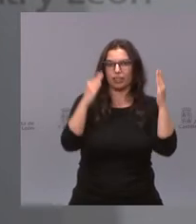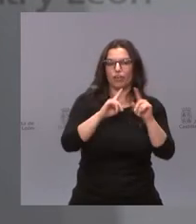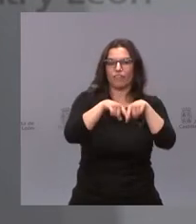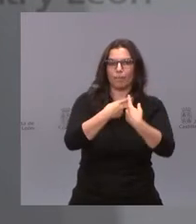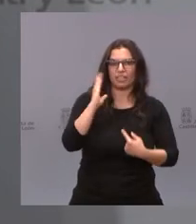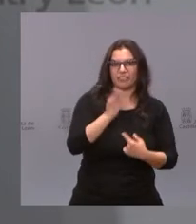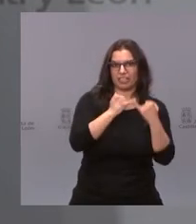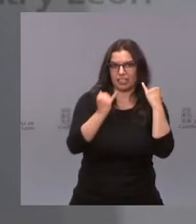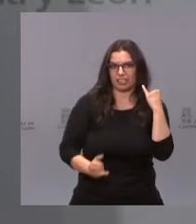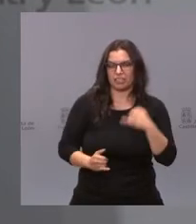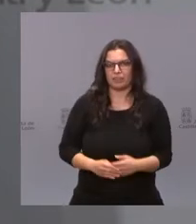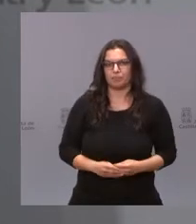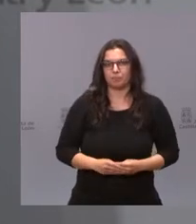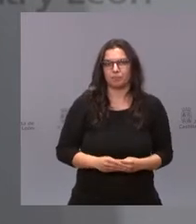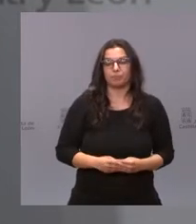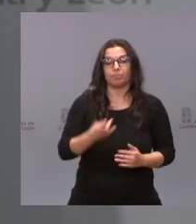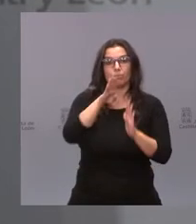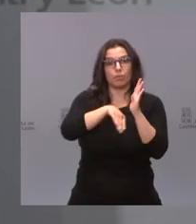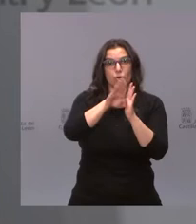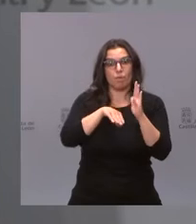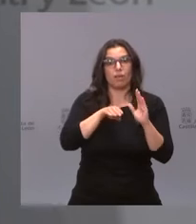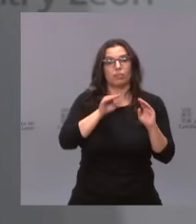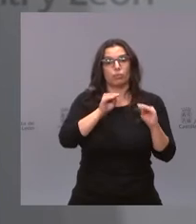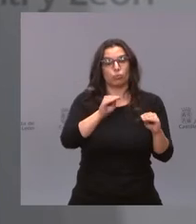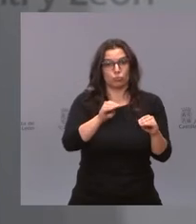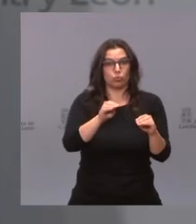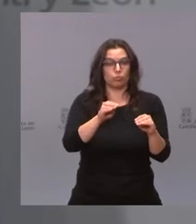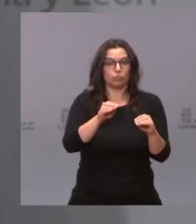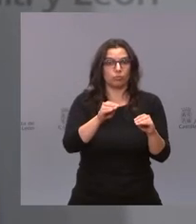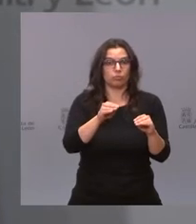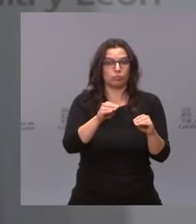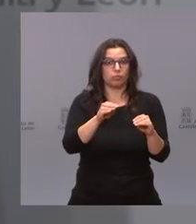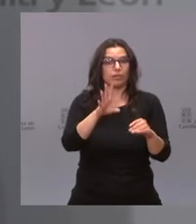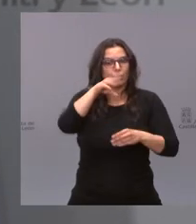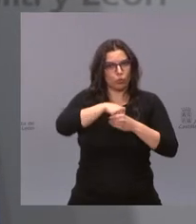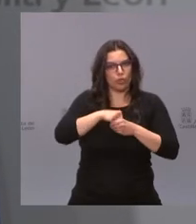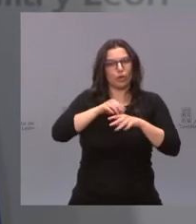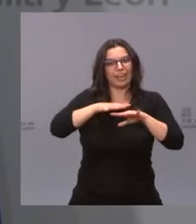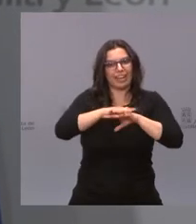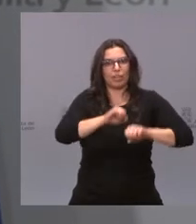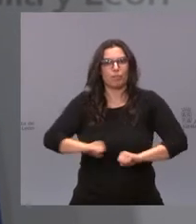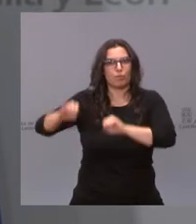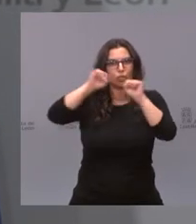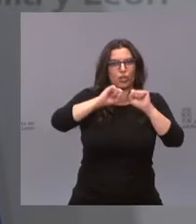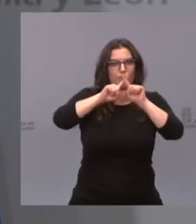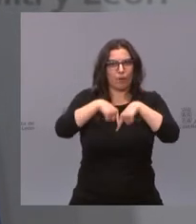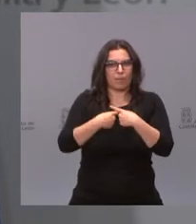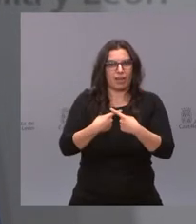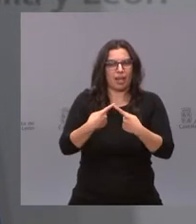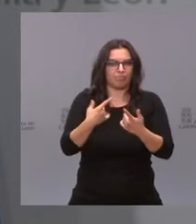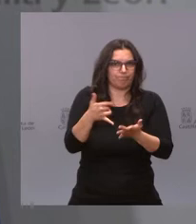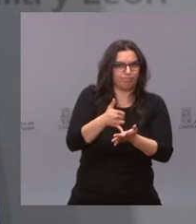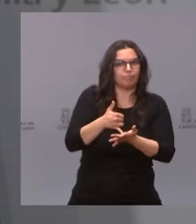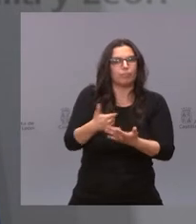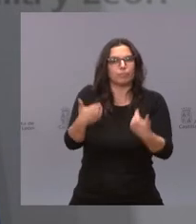por la crisis. Estos programas forman parte de la red de protección a las familias vulnerables gestionada por la Consejería